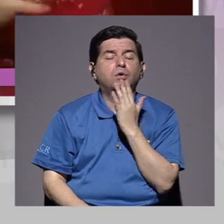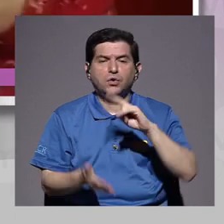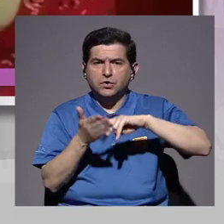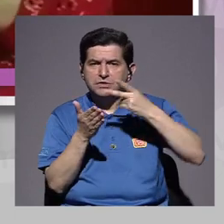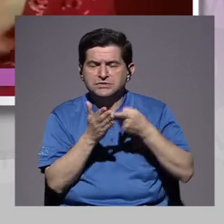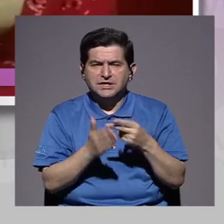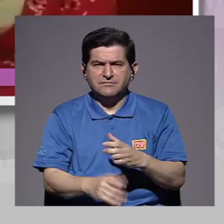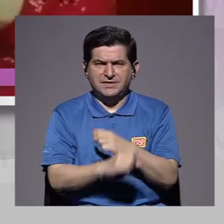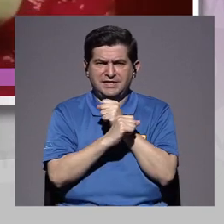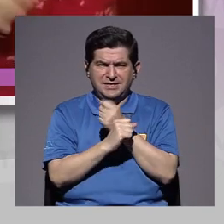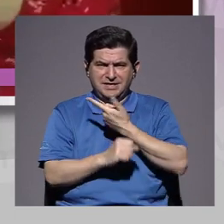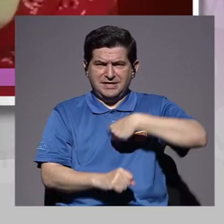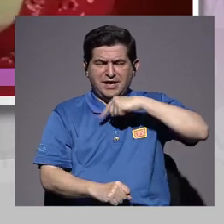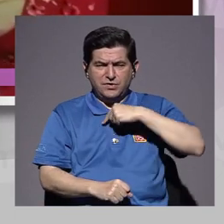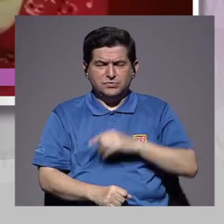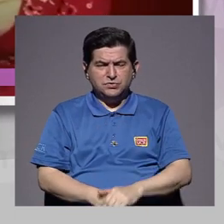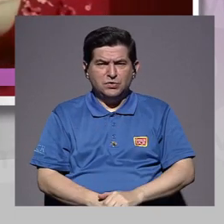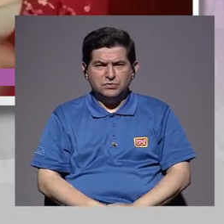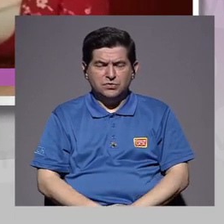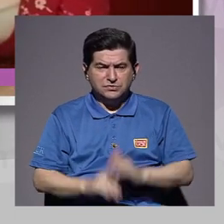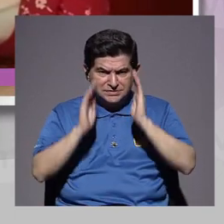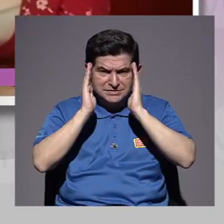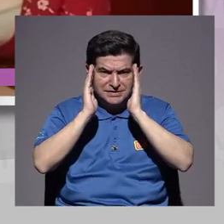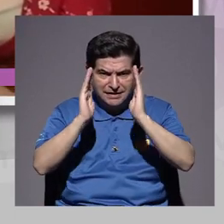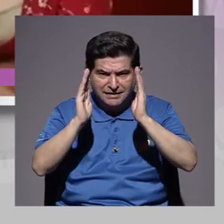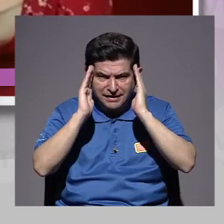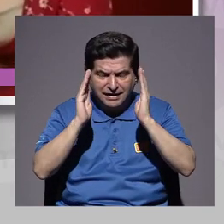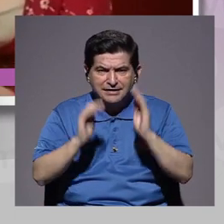digamos, nos puede asegurar un poco que estamos cubriendo